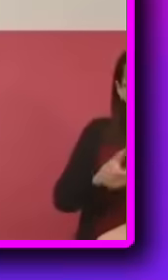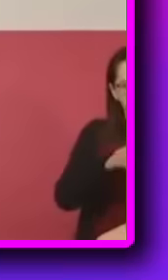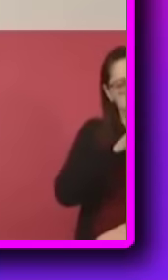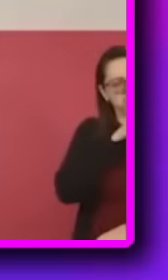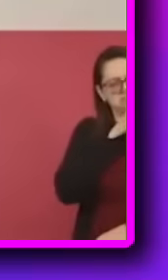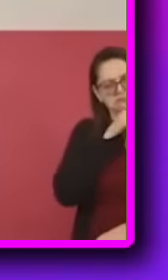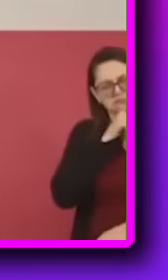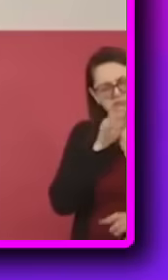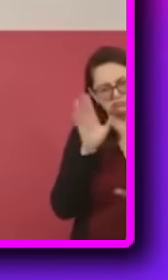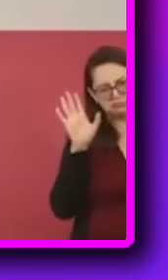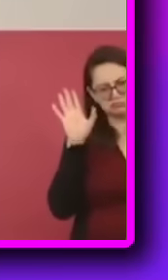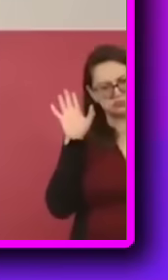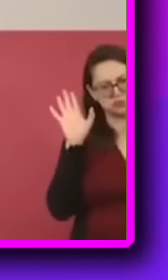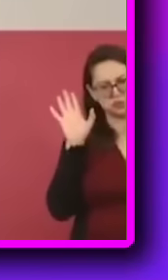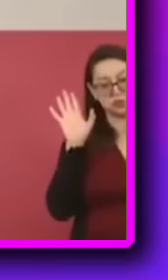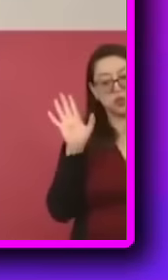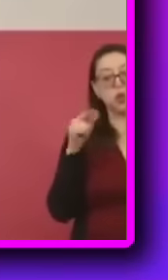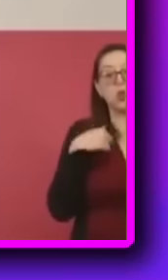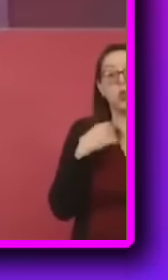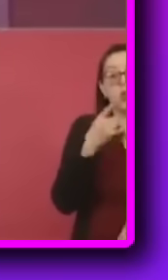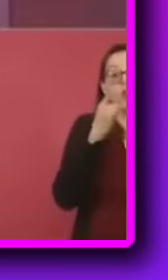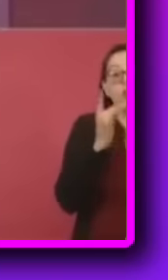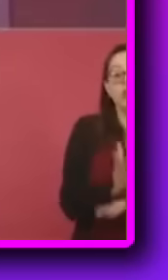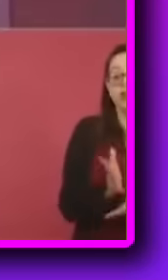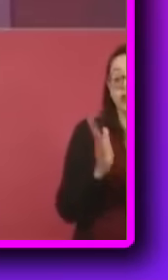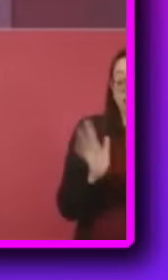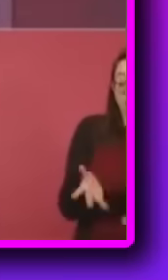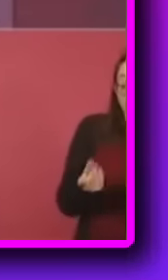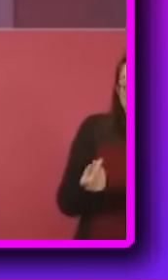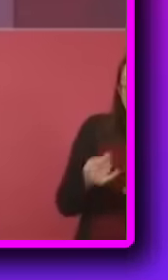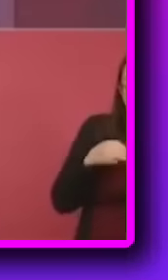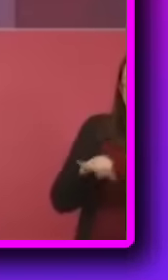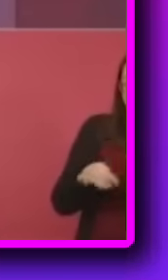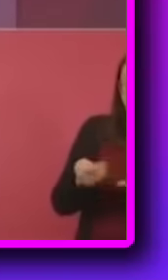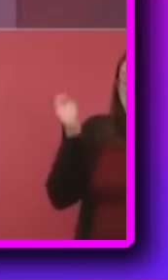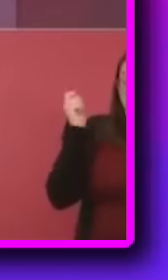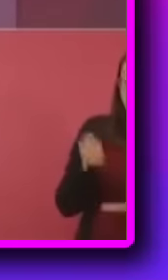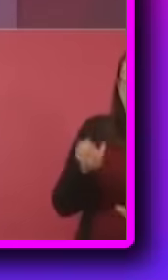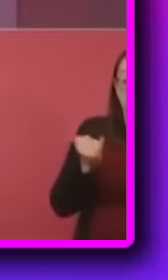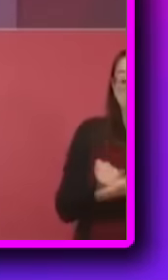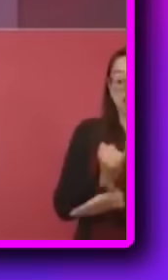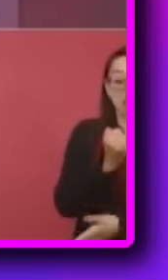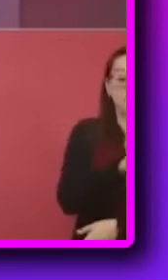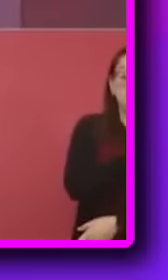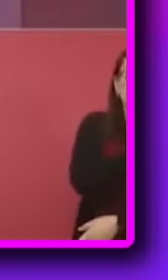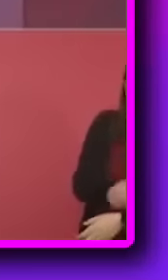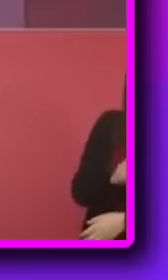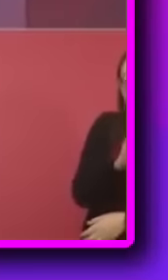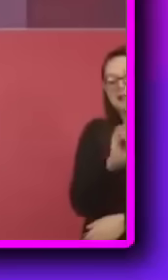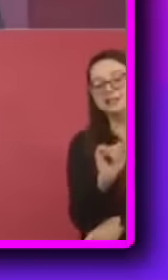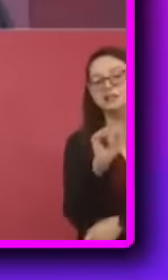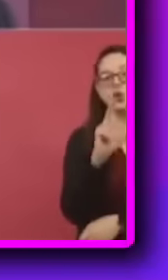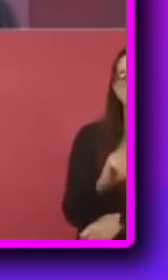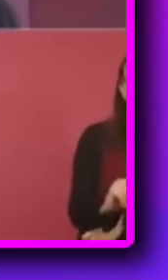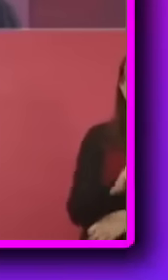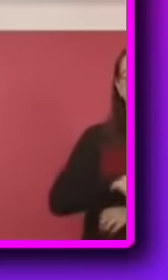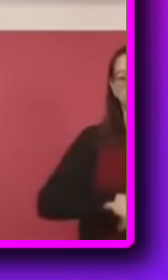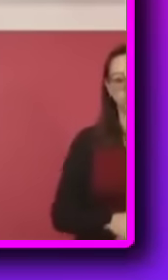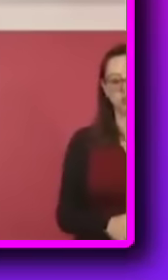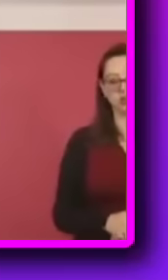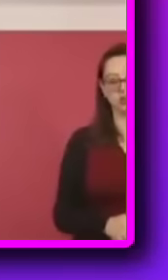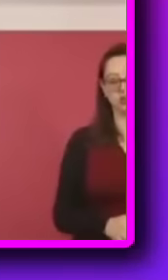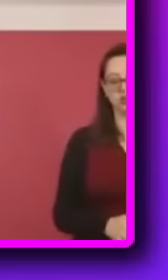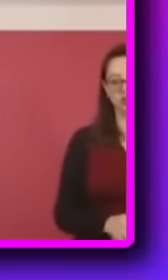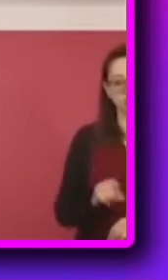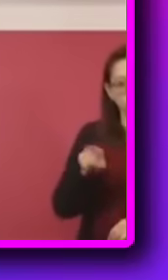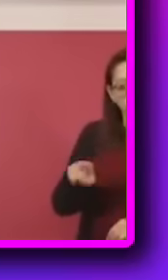él. Antes de continuar, ayúdame con un me gusta a este video para que esta información llegue a más mexicanos. Mexicanos, y en todo caso, si